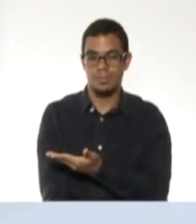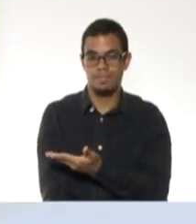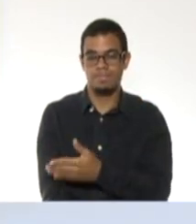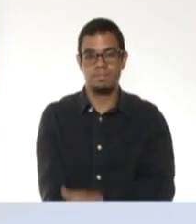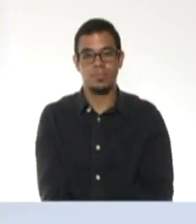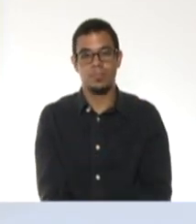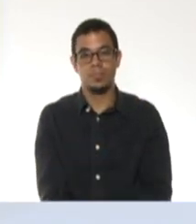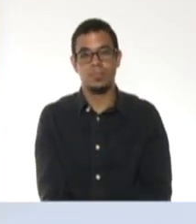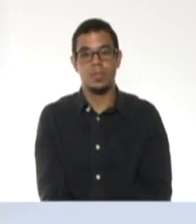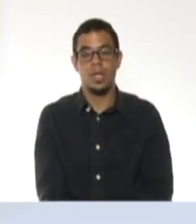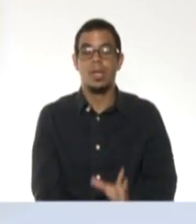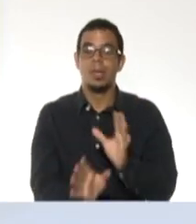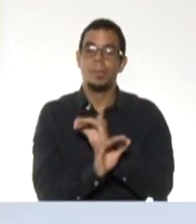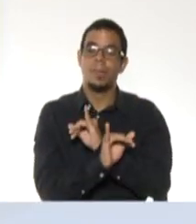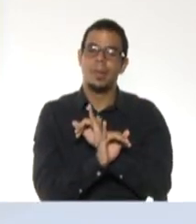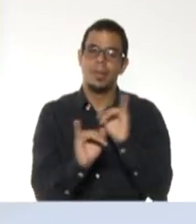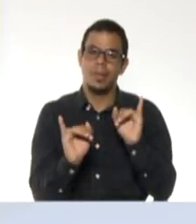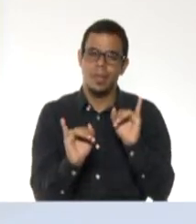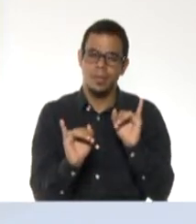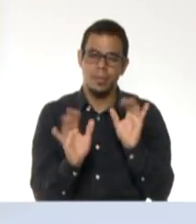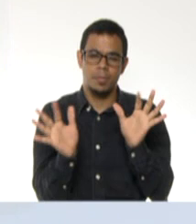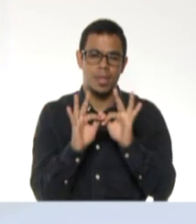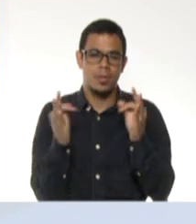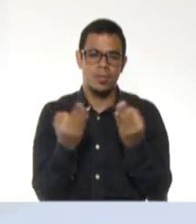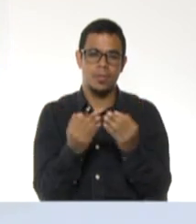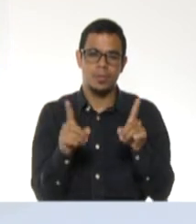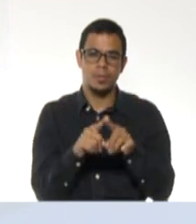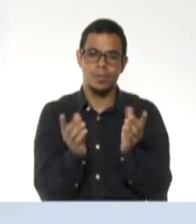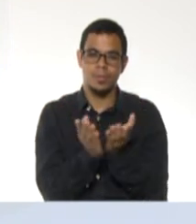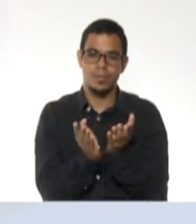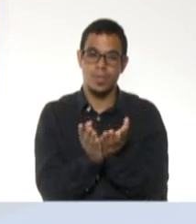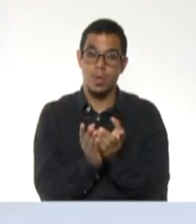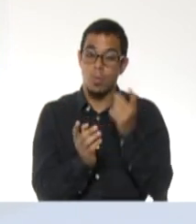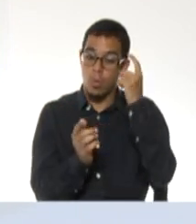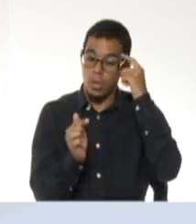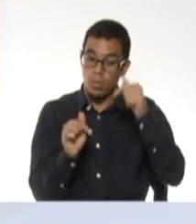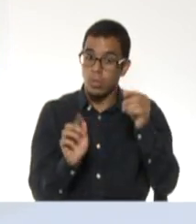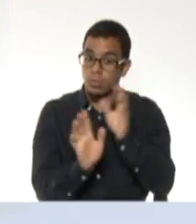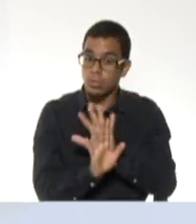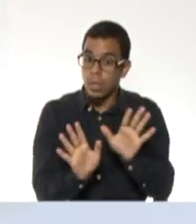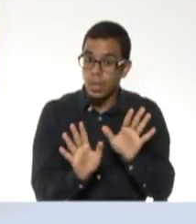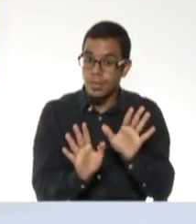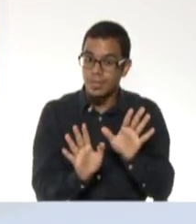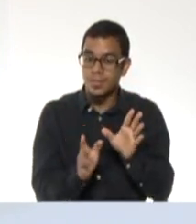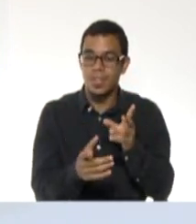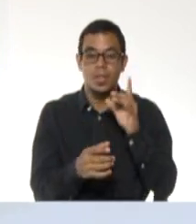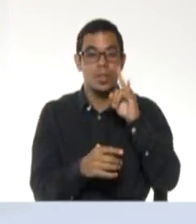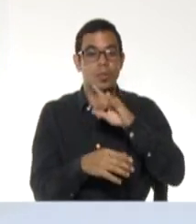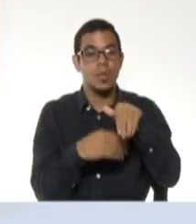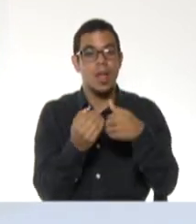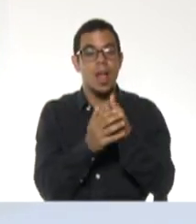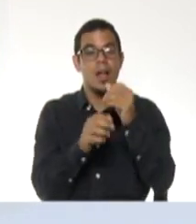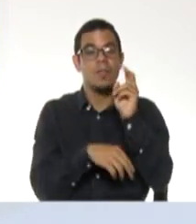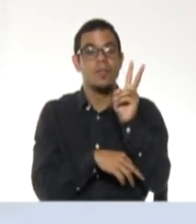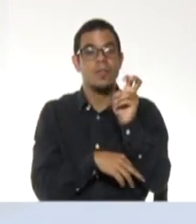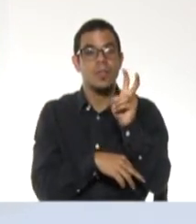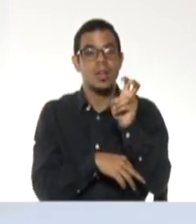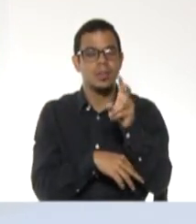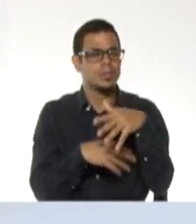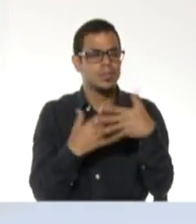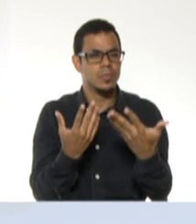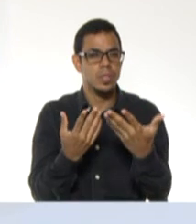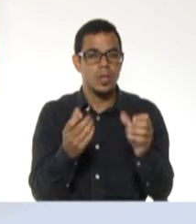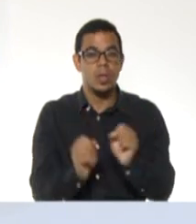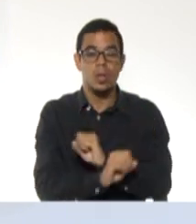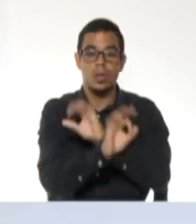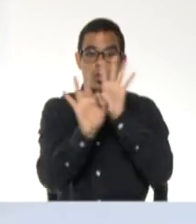Oficial. De esta manera hemos llegado al final de Cada Familia Una Escuela, pero por el día de hoy. La cita es de lunes a viernes en el mejor